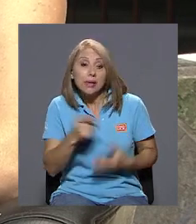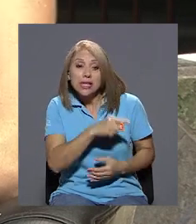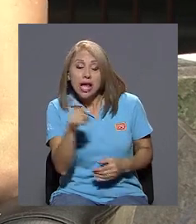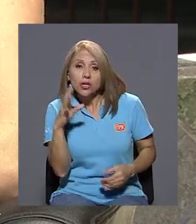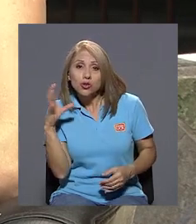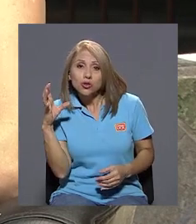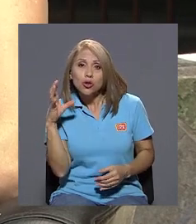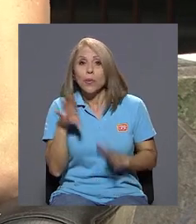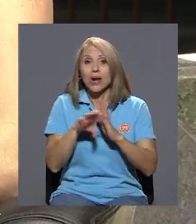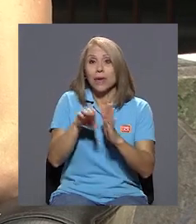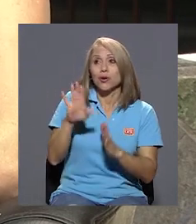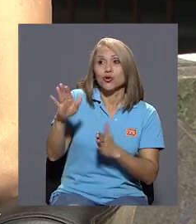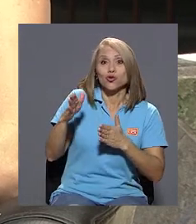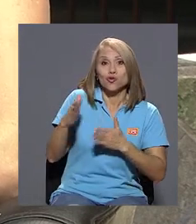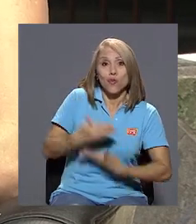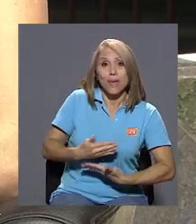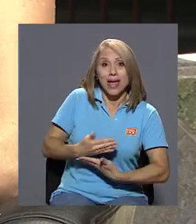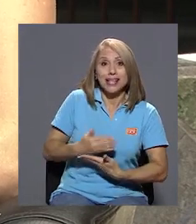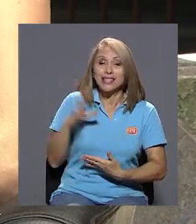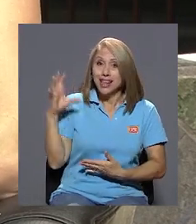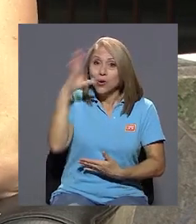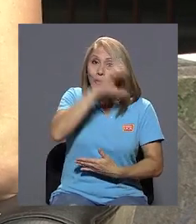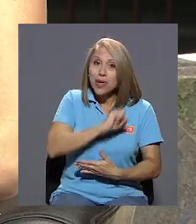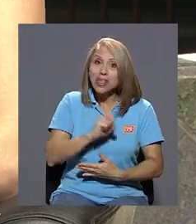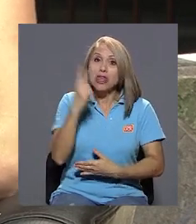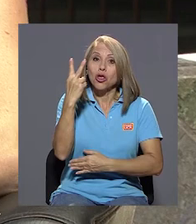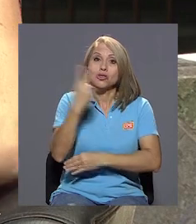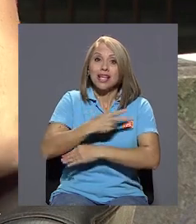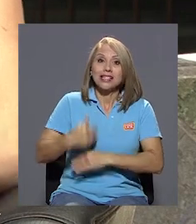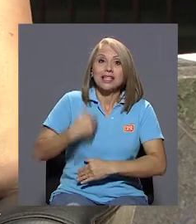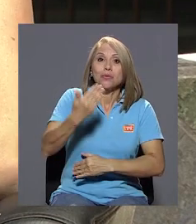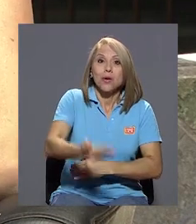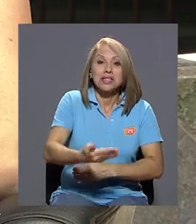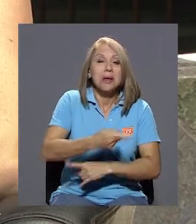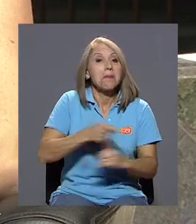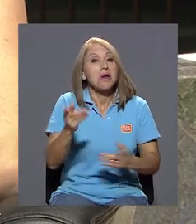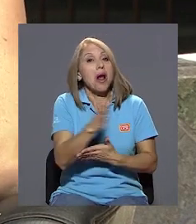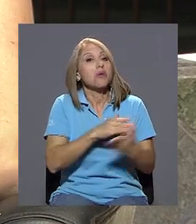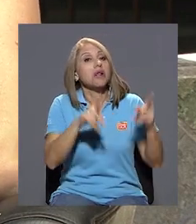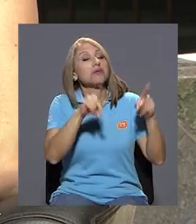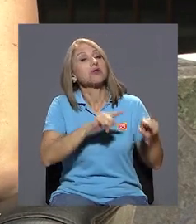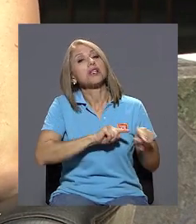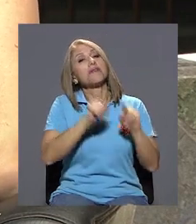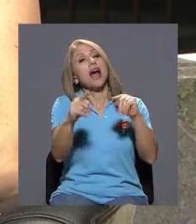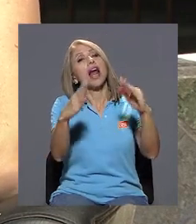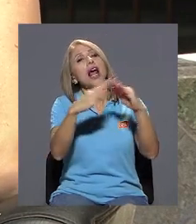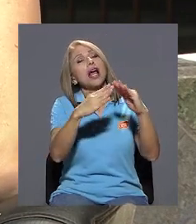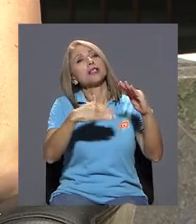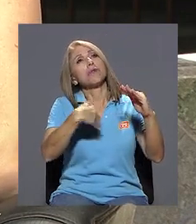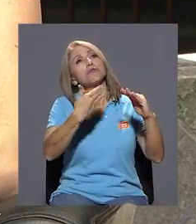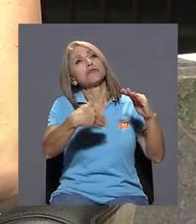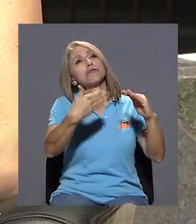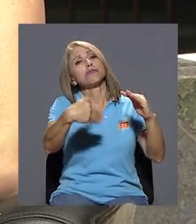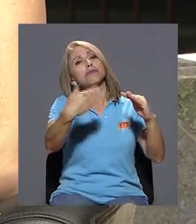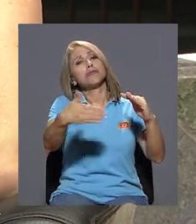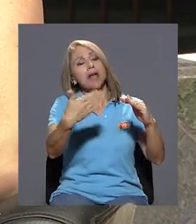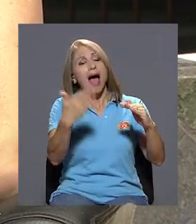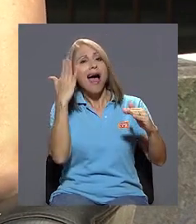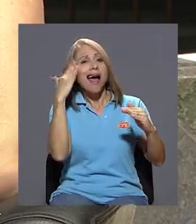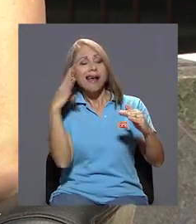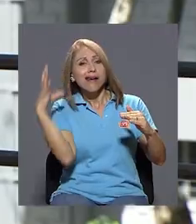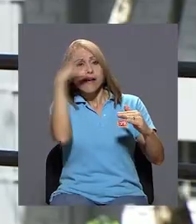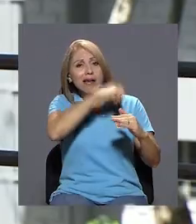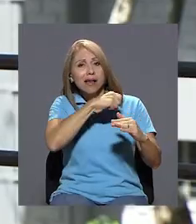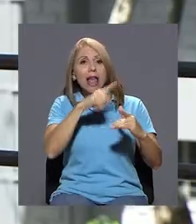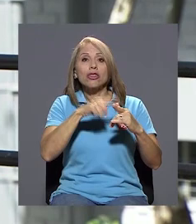detectan, como en el caso tal vez de su bebé, a los 2 días, pero hay otros que se van para la casa y todo, y es hasta después que manifiestan algún síntoma. Entonces, como que